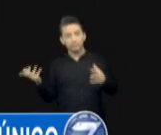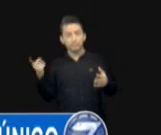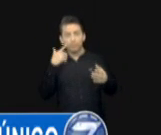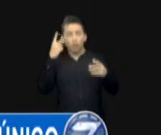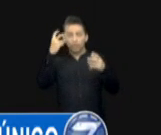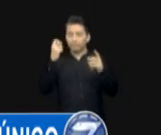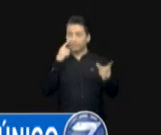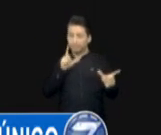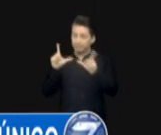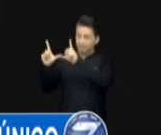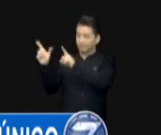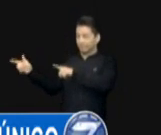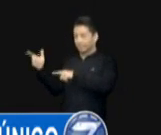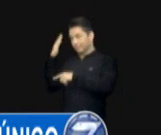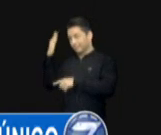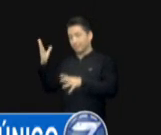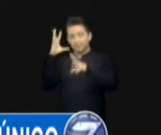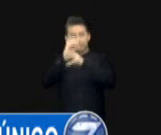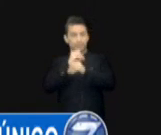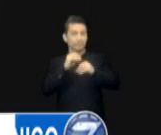muy buena noche